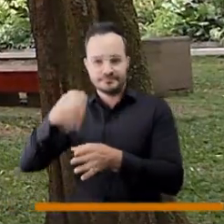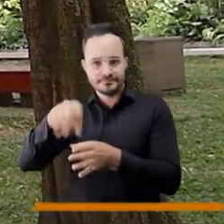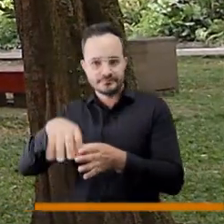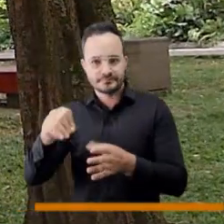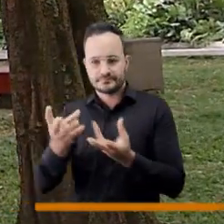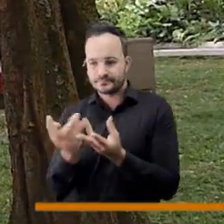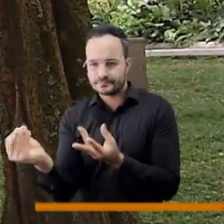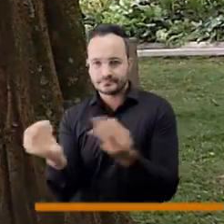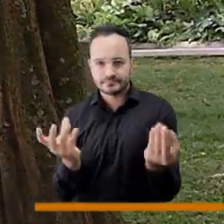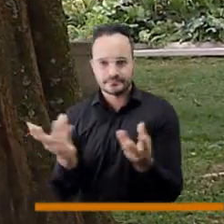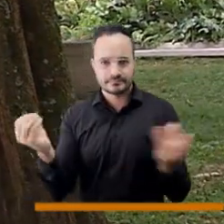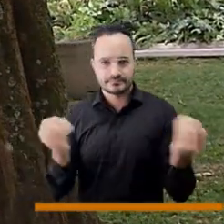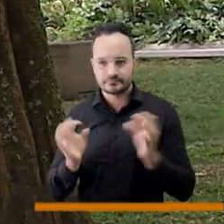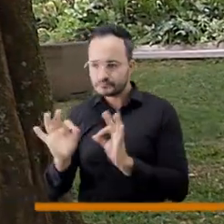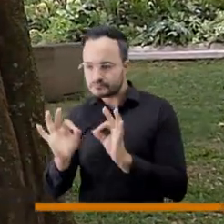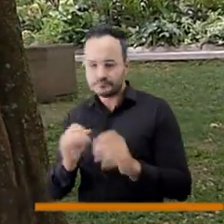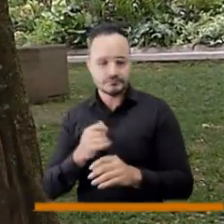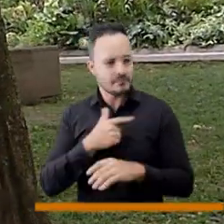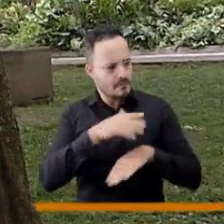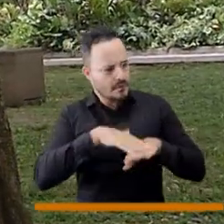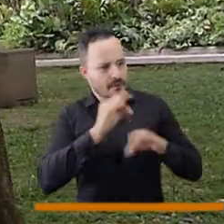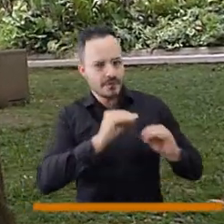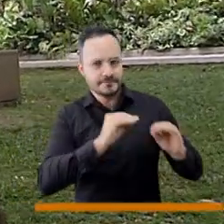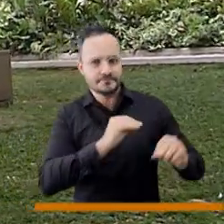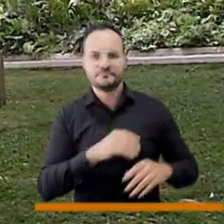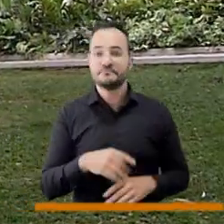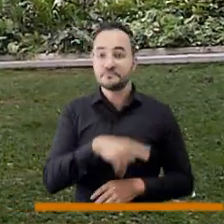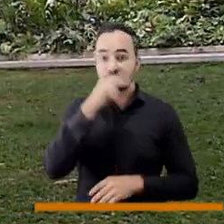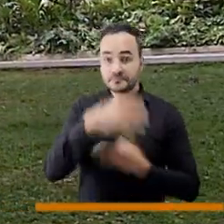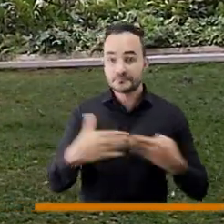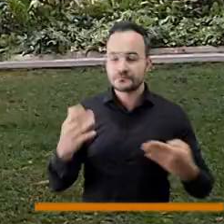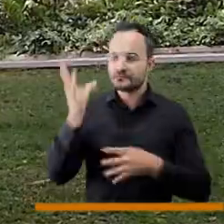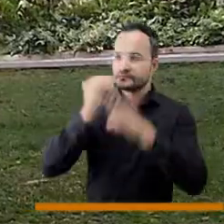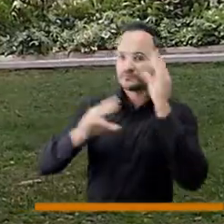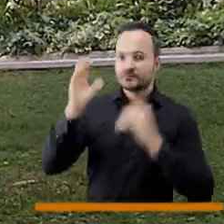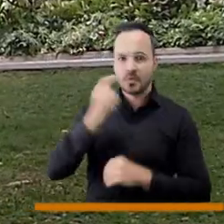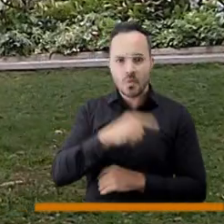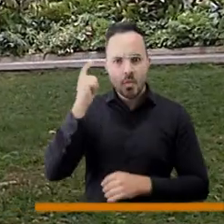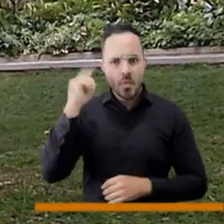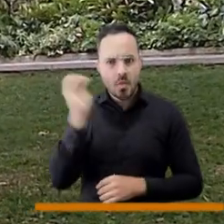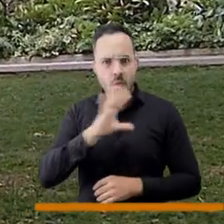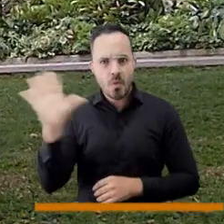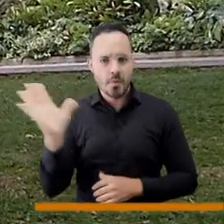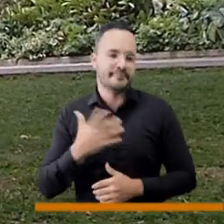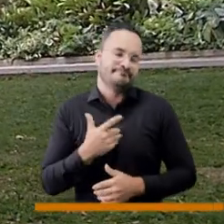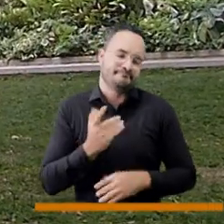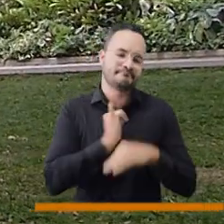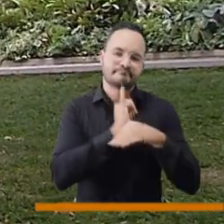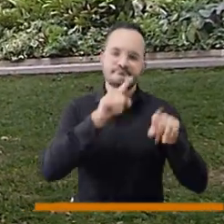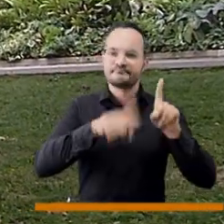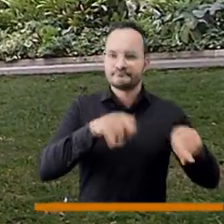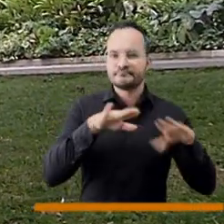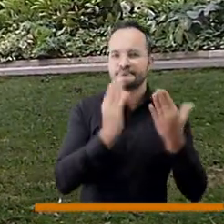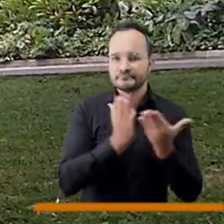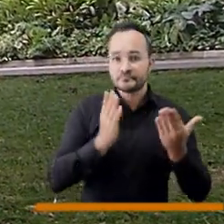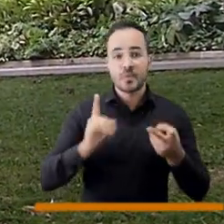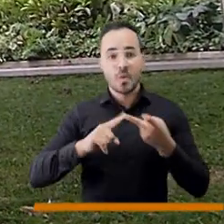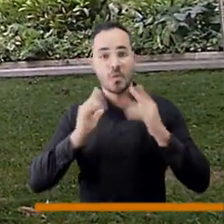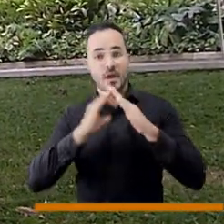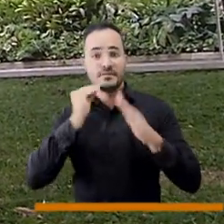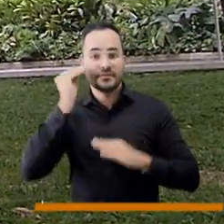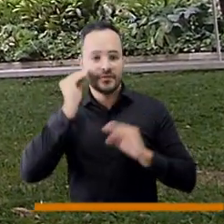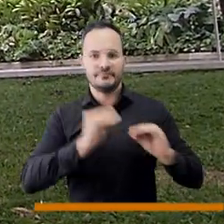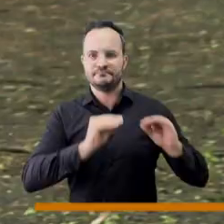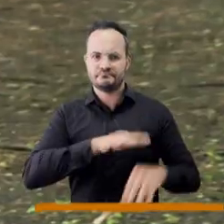y nos encontramos con que los niños saben bastante, porque en las instituciones educativas y en las mismas casas ya hay mucha